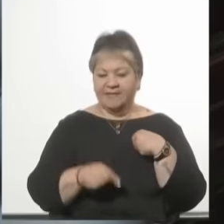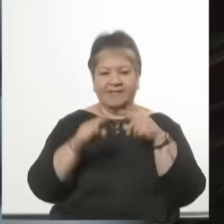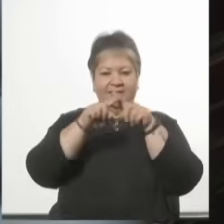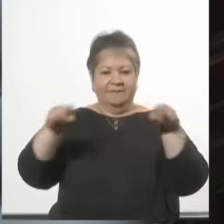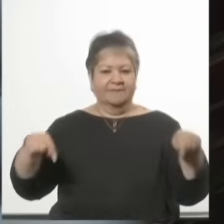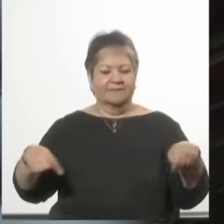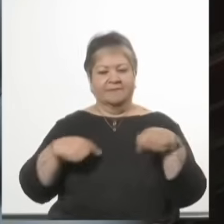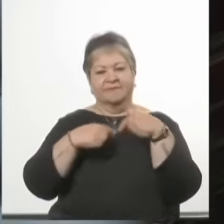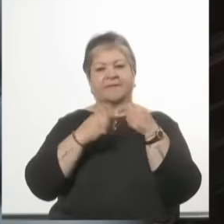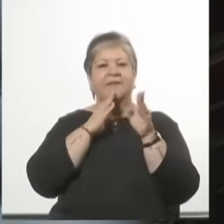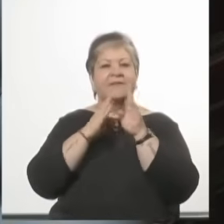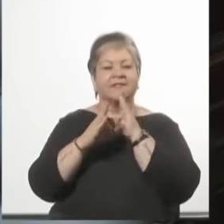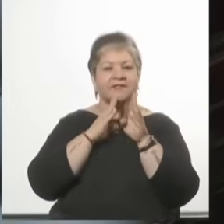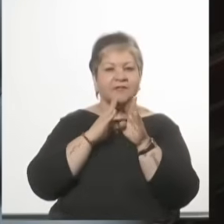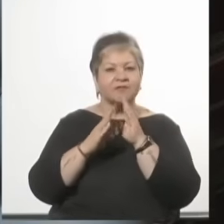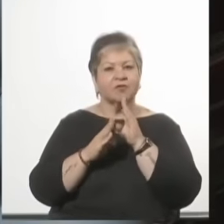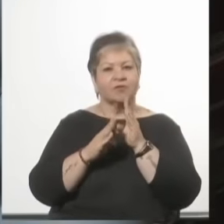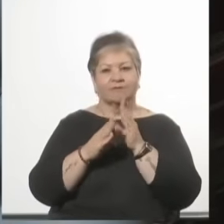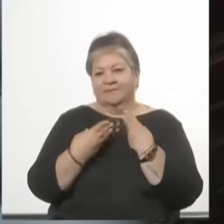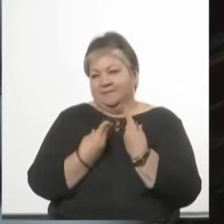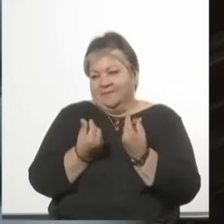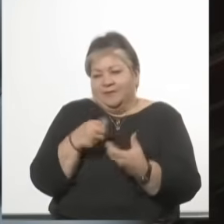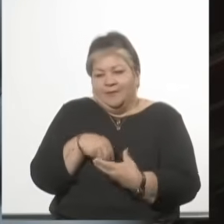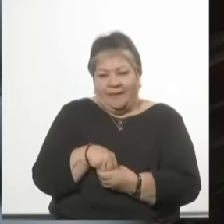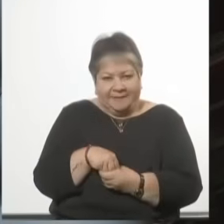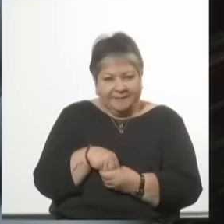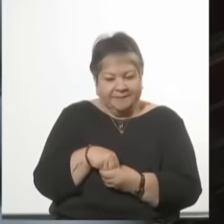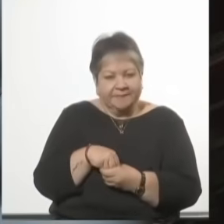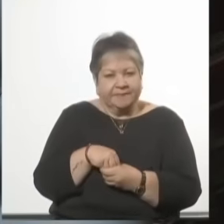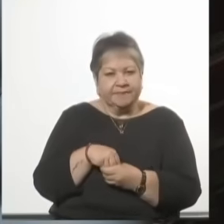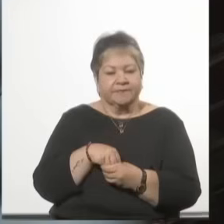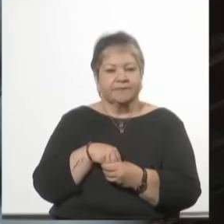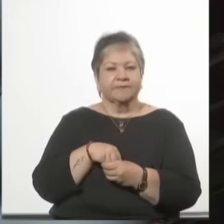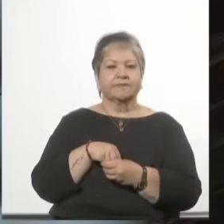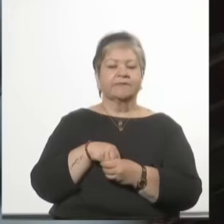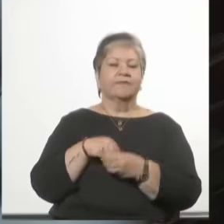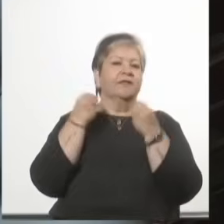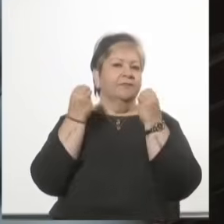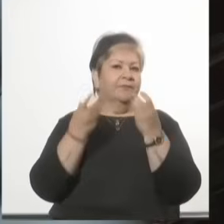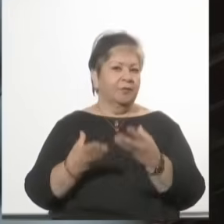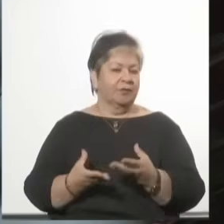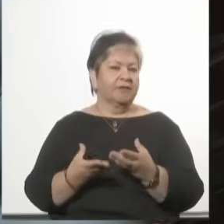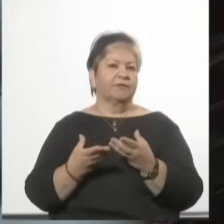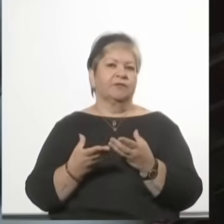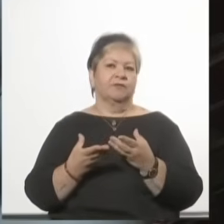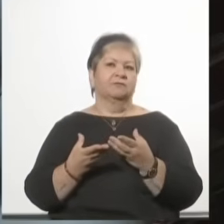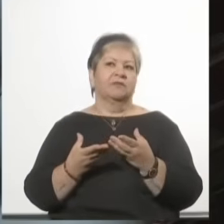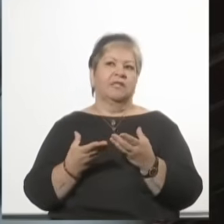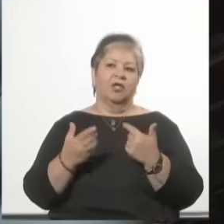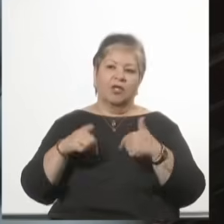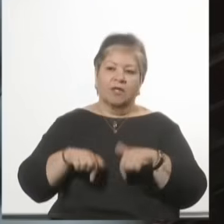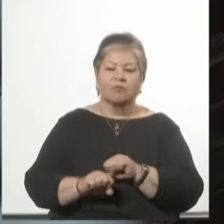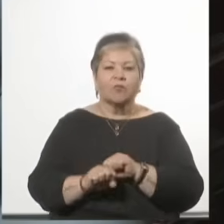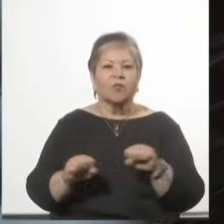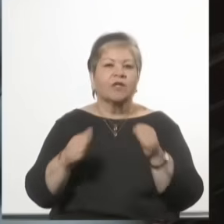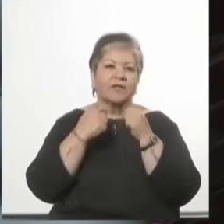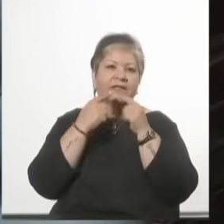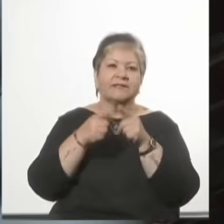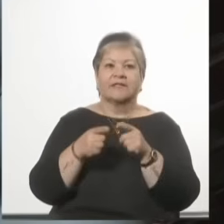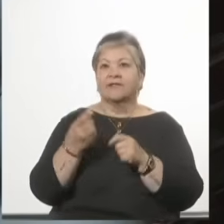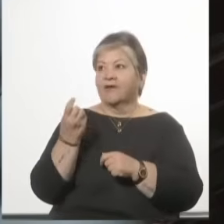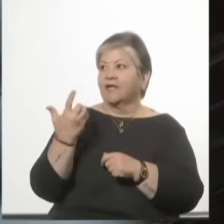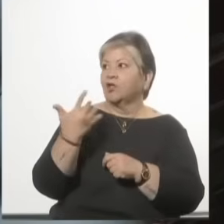recinto parlamentario del que me siento parte. Por tanto, nada de lo que hoy pueda expresar pretende cuestionar el